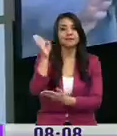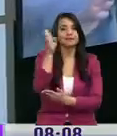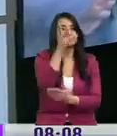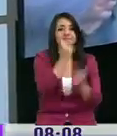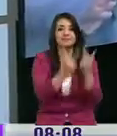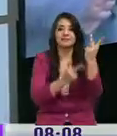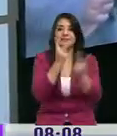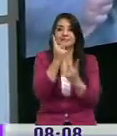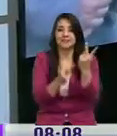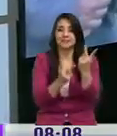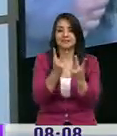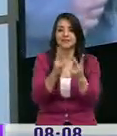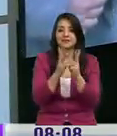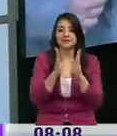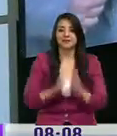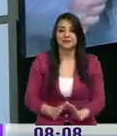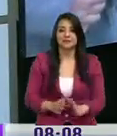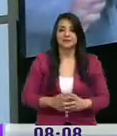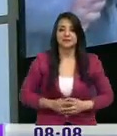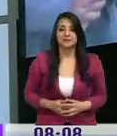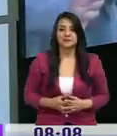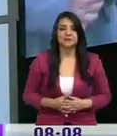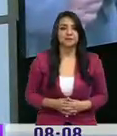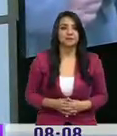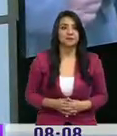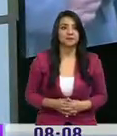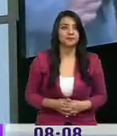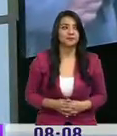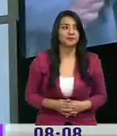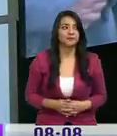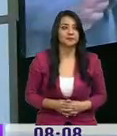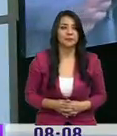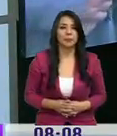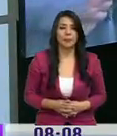imagino que ahí están los vecinos adelante por favor